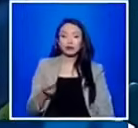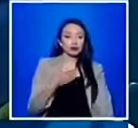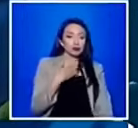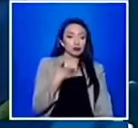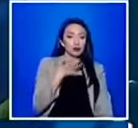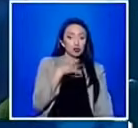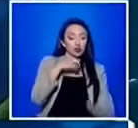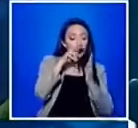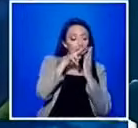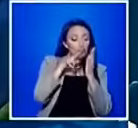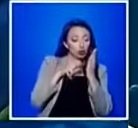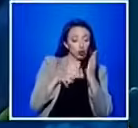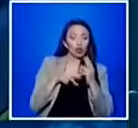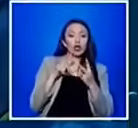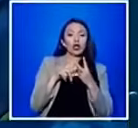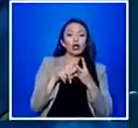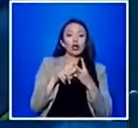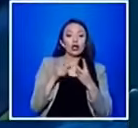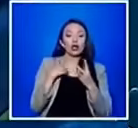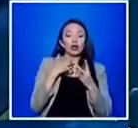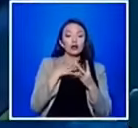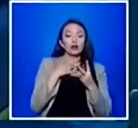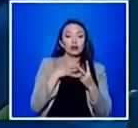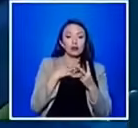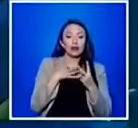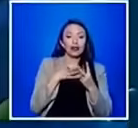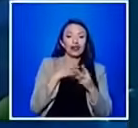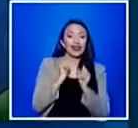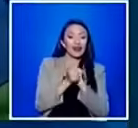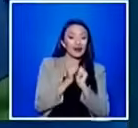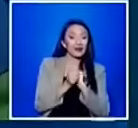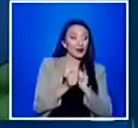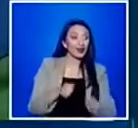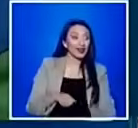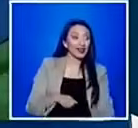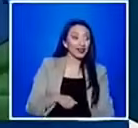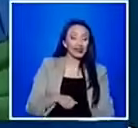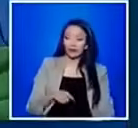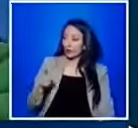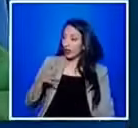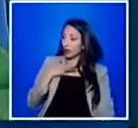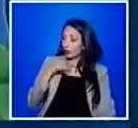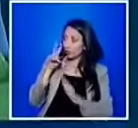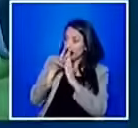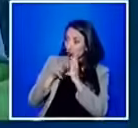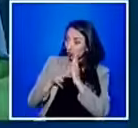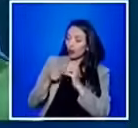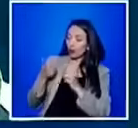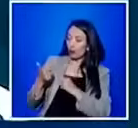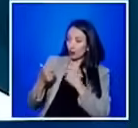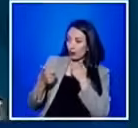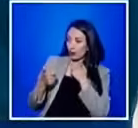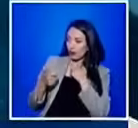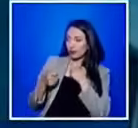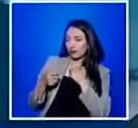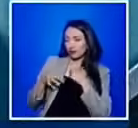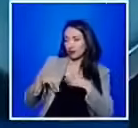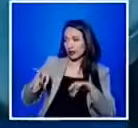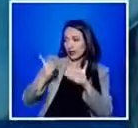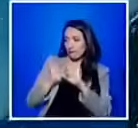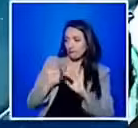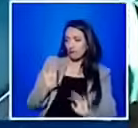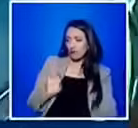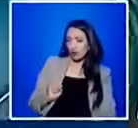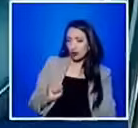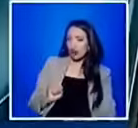Tal vez lectura o educación física. Muy bien, la lectura, que es muy necesaria dentro de la vida de todos, ¿no?